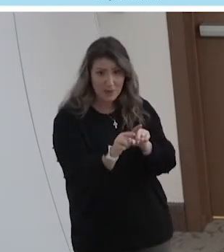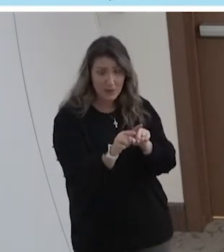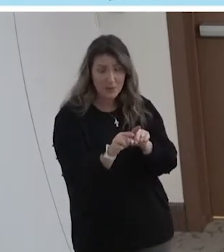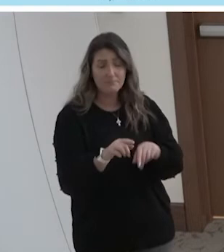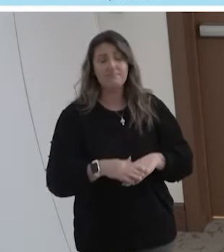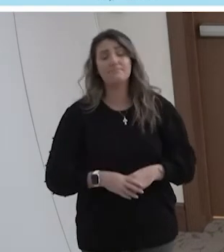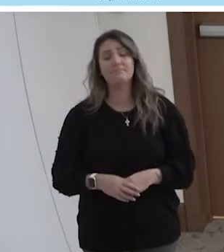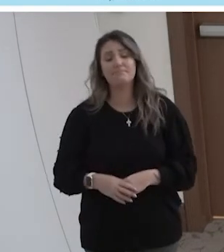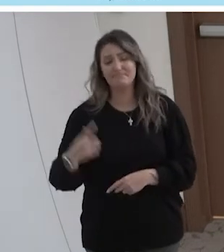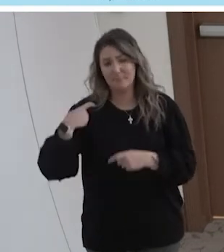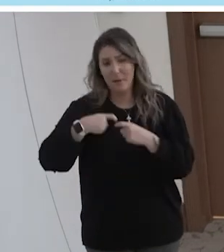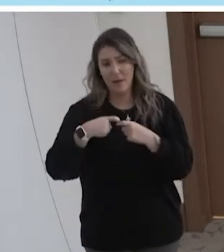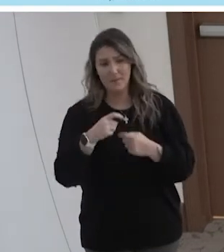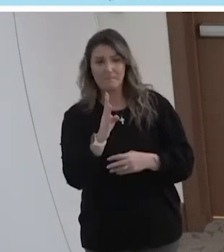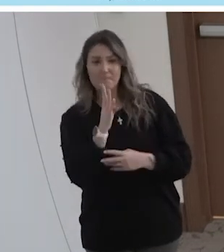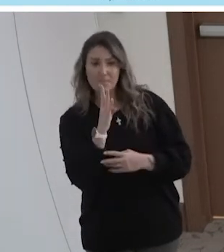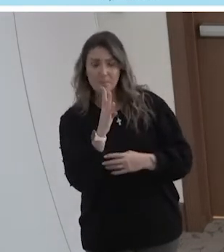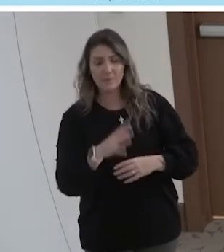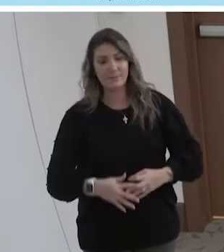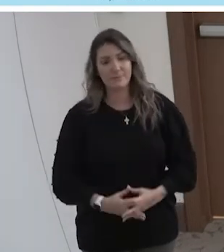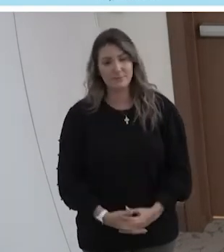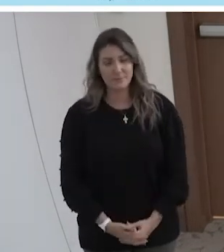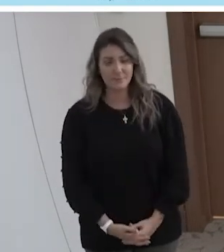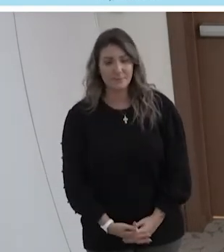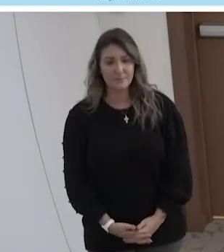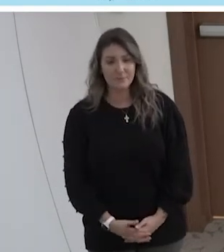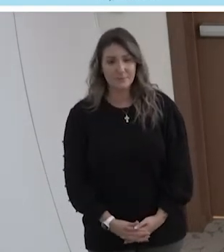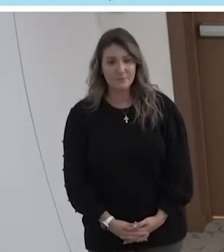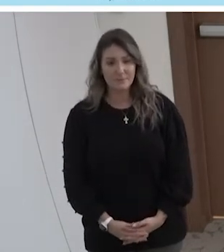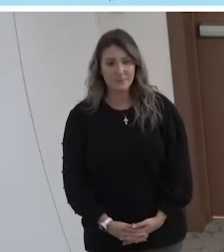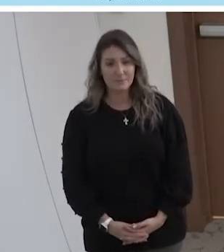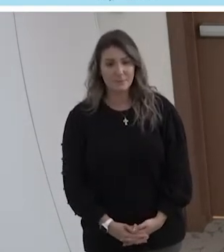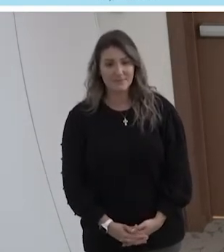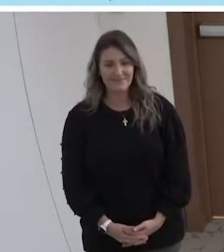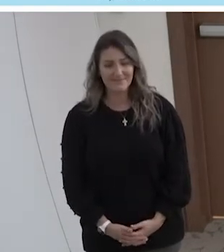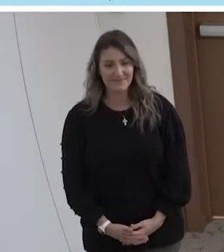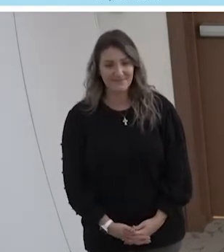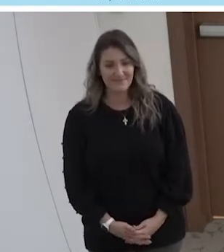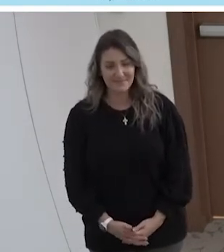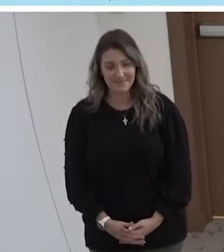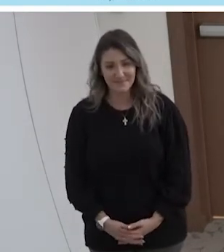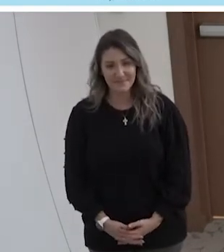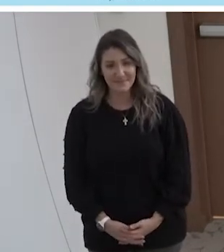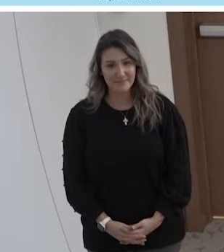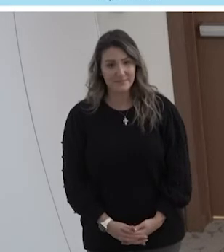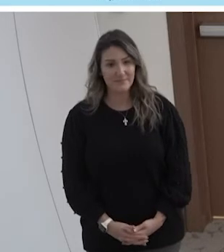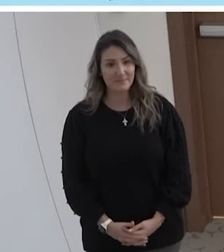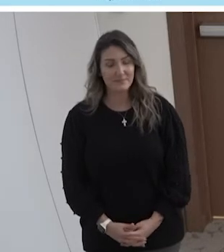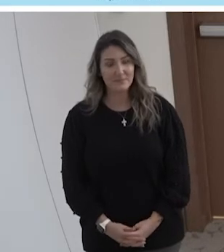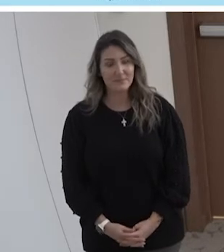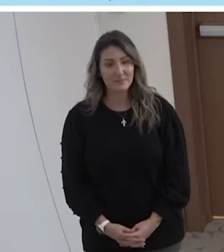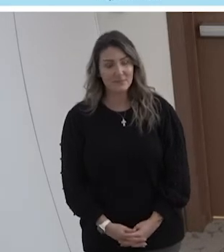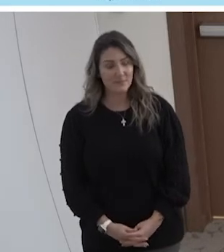La otra pregunta dice que si mi niño ya tuvo el COVID-19,